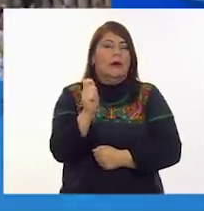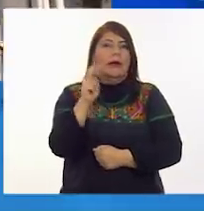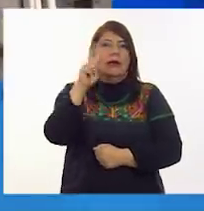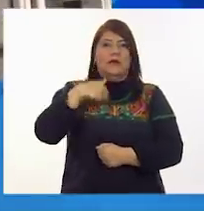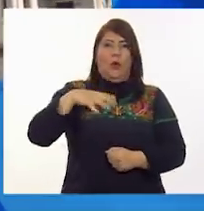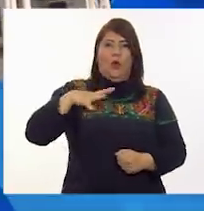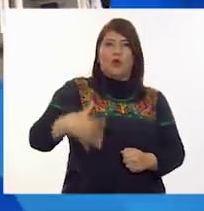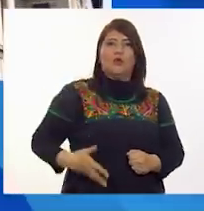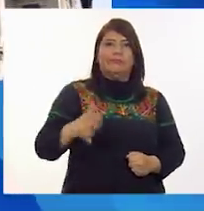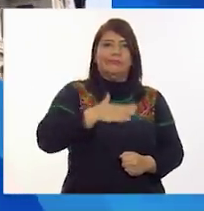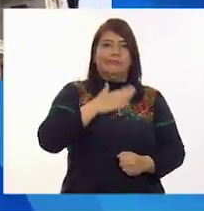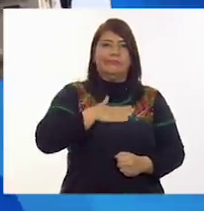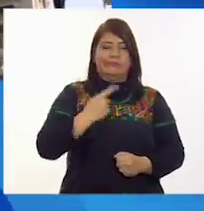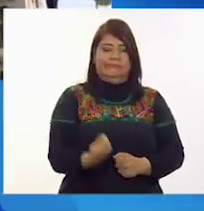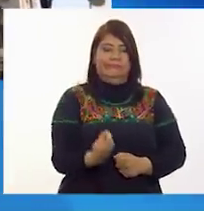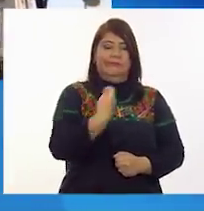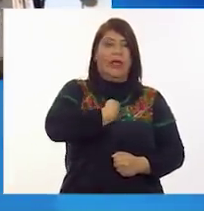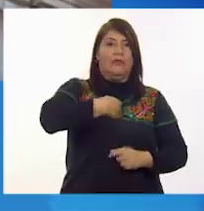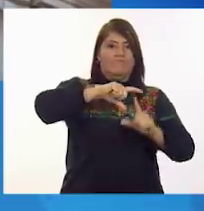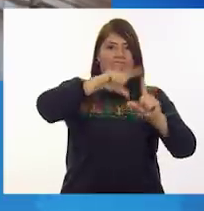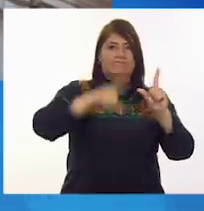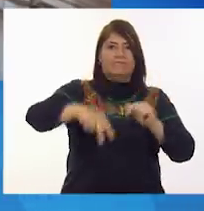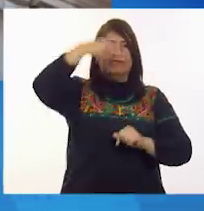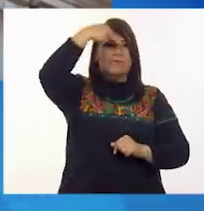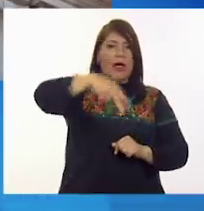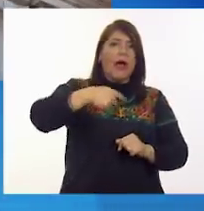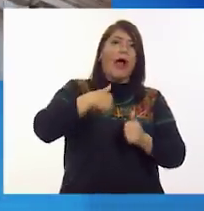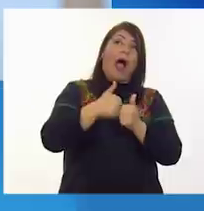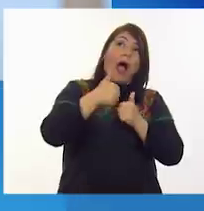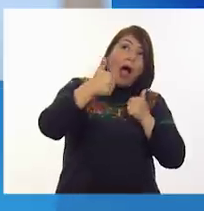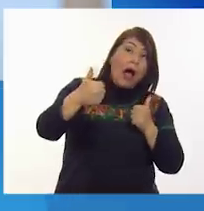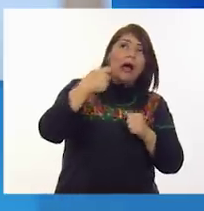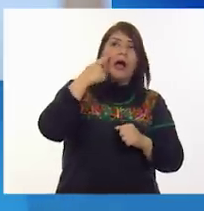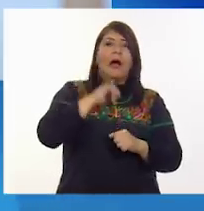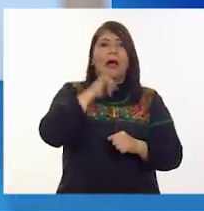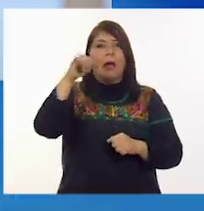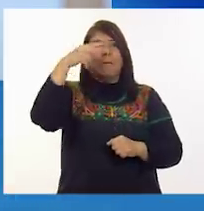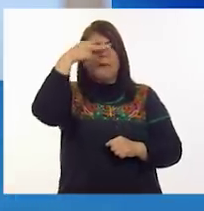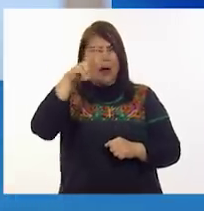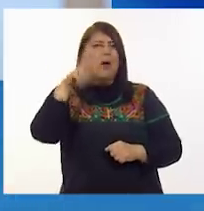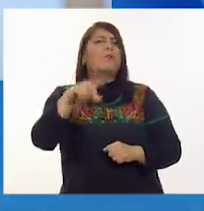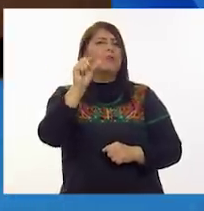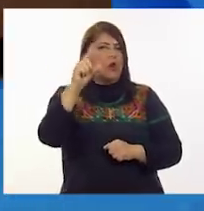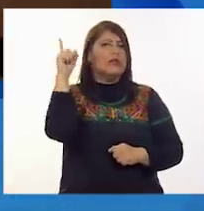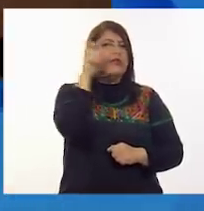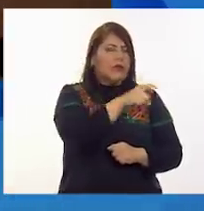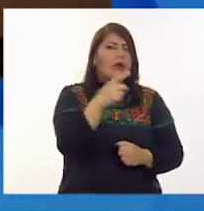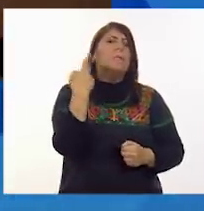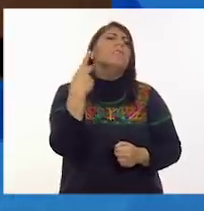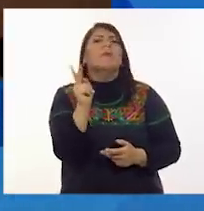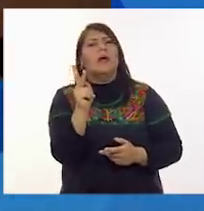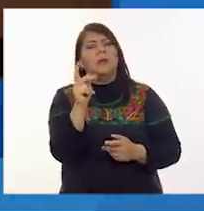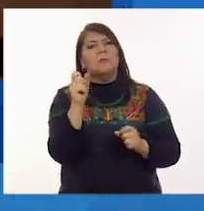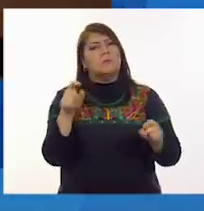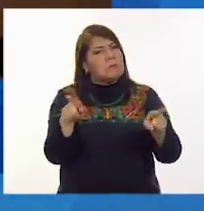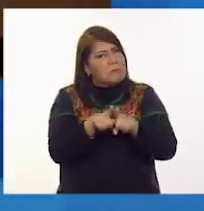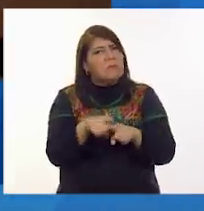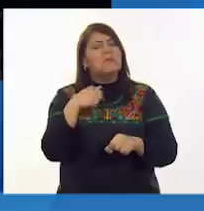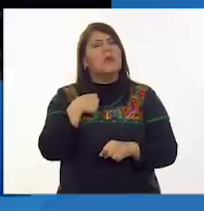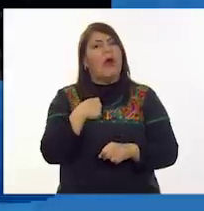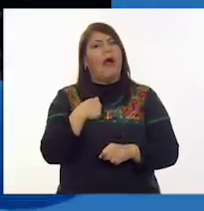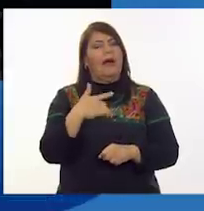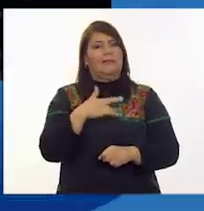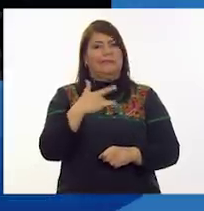soy mexicana, estar lejos de mi gente, de mi México, de mi familia. Es muy difícil, pero al mismo tiempo es una gran